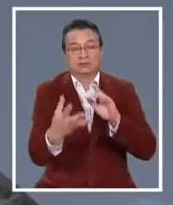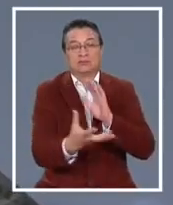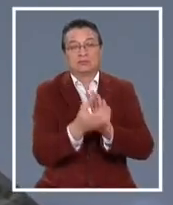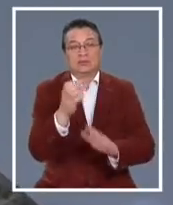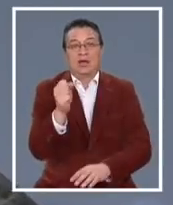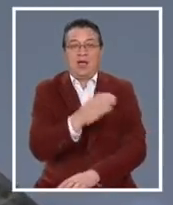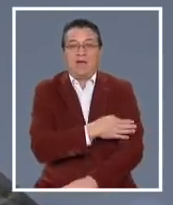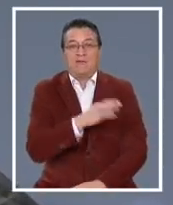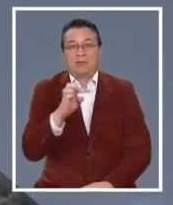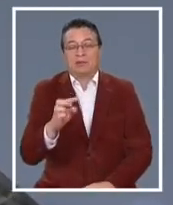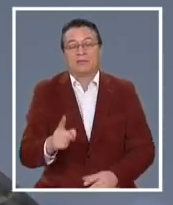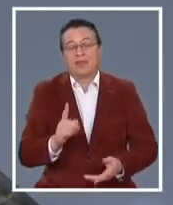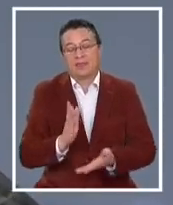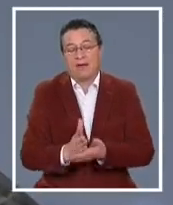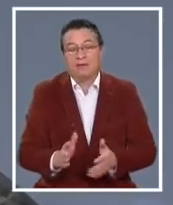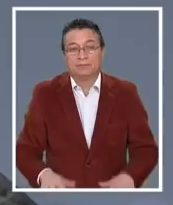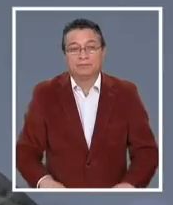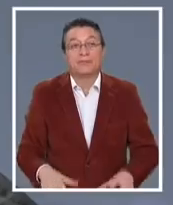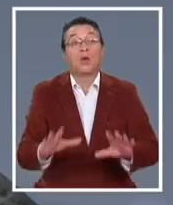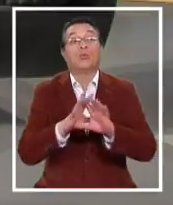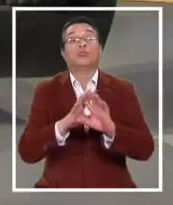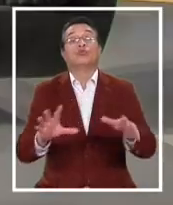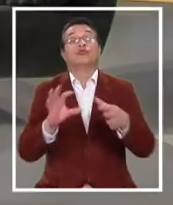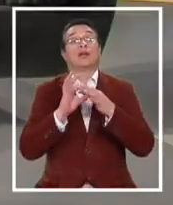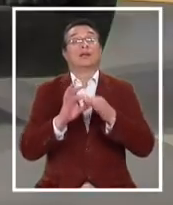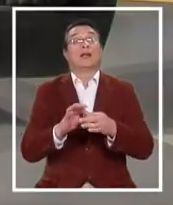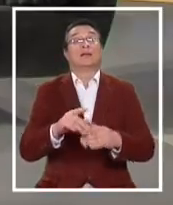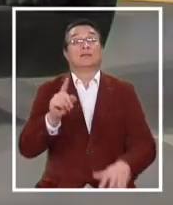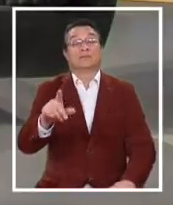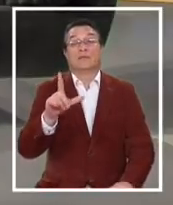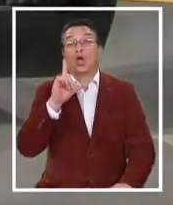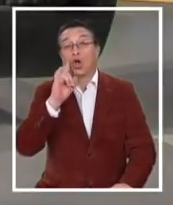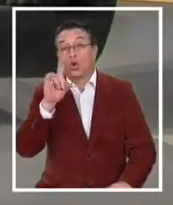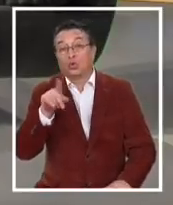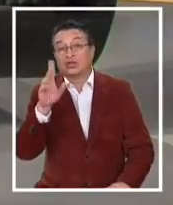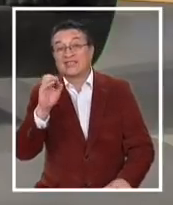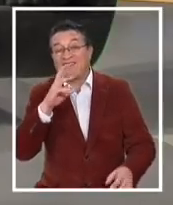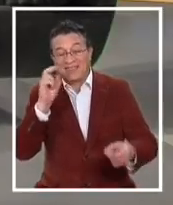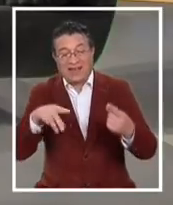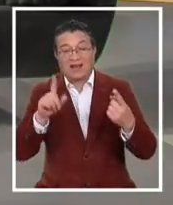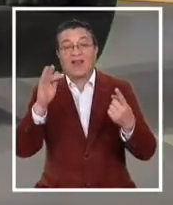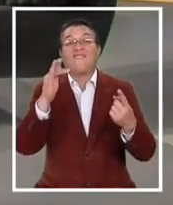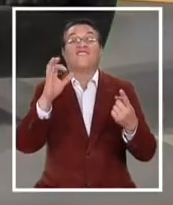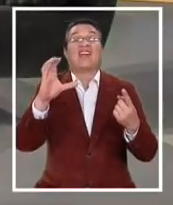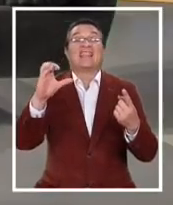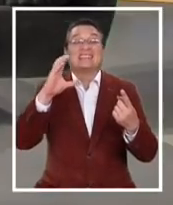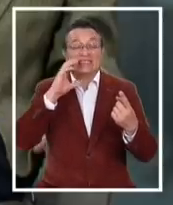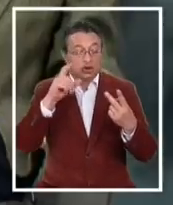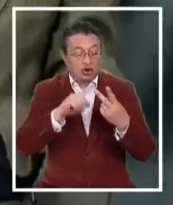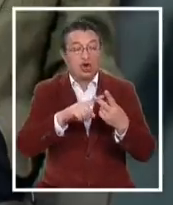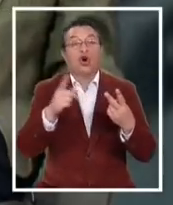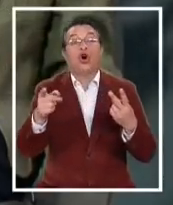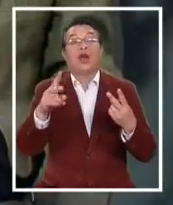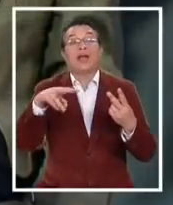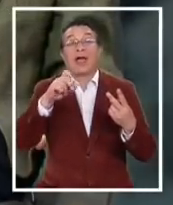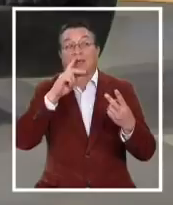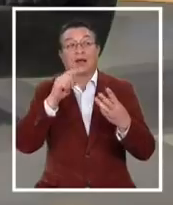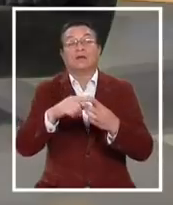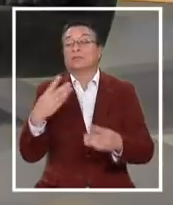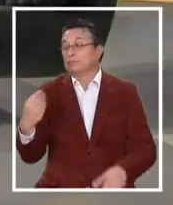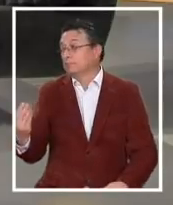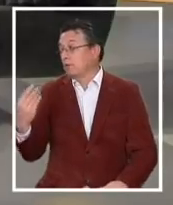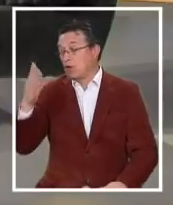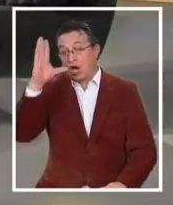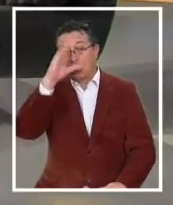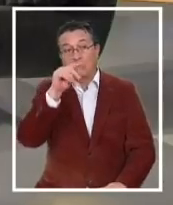la AFP. Muchísimas gracias a Luz, Sebastián, Francisco y Natalia por estar esta noche aquí. Connie, muy buenas noches